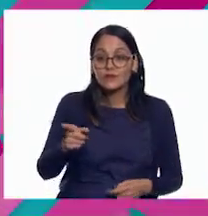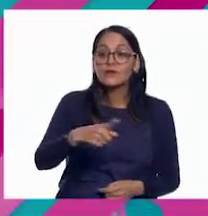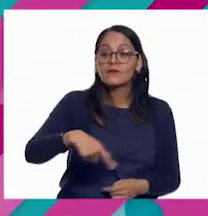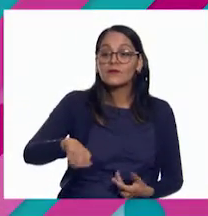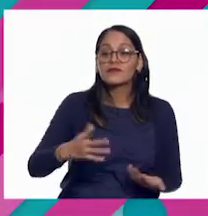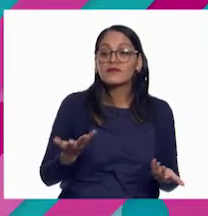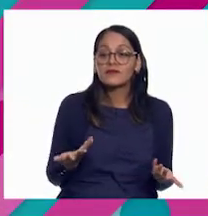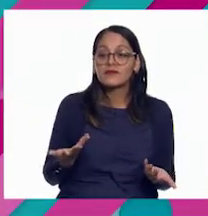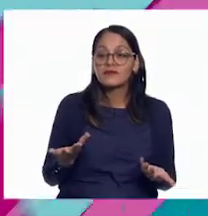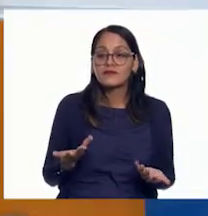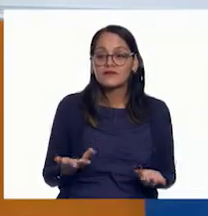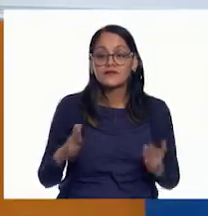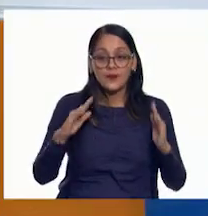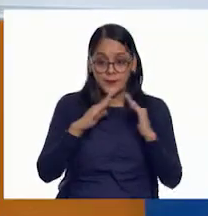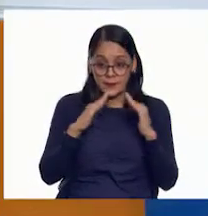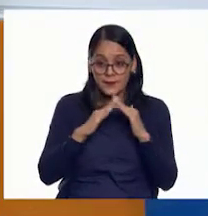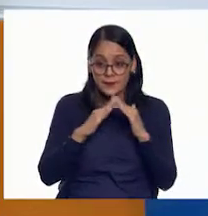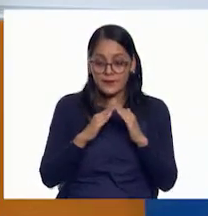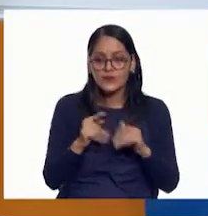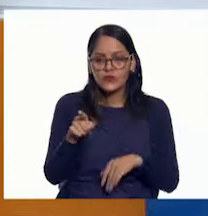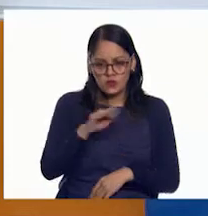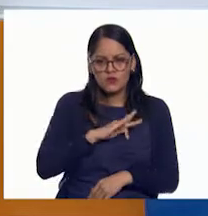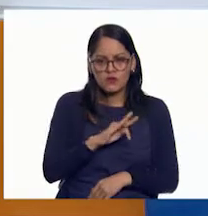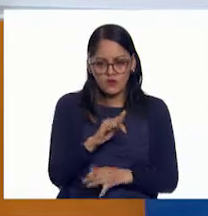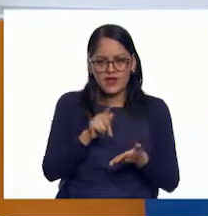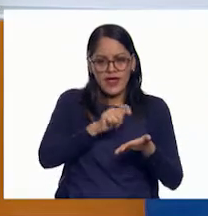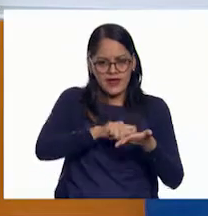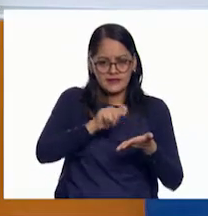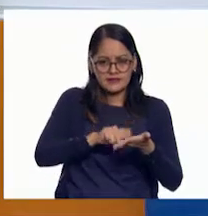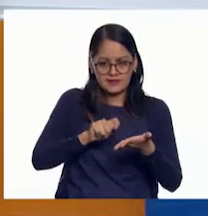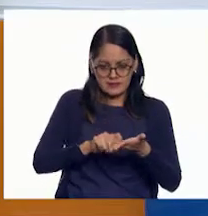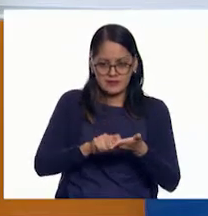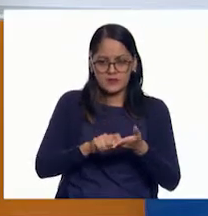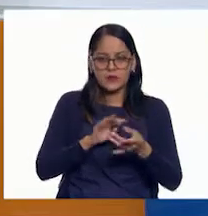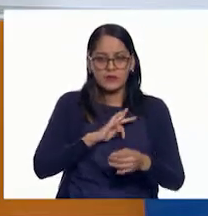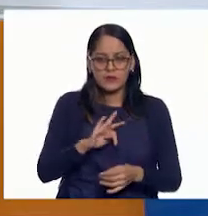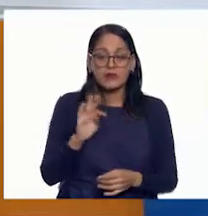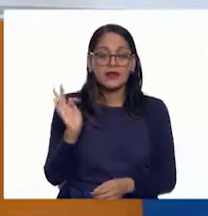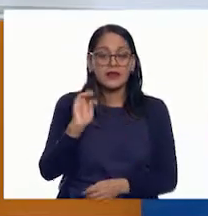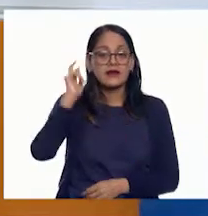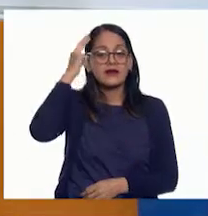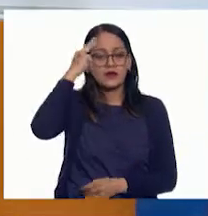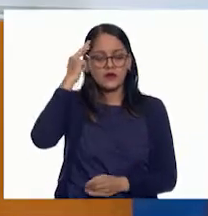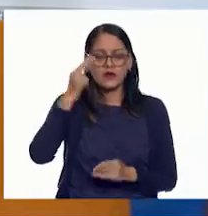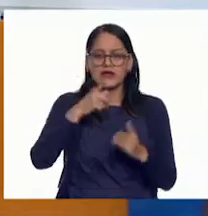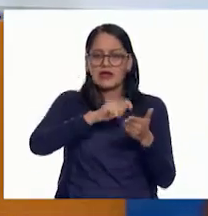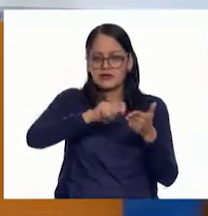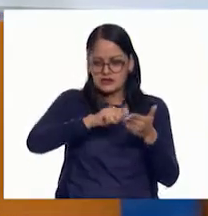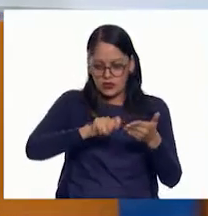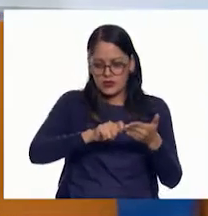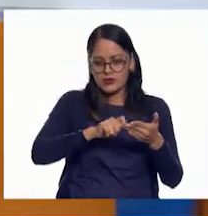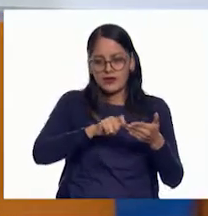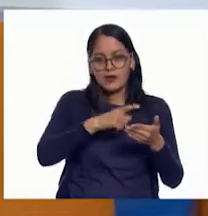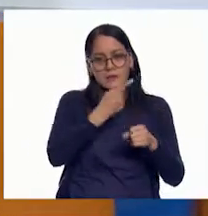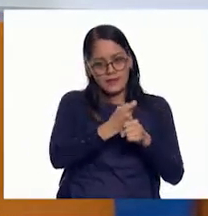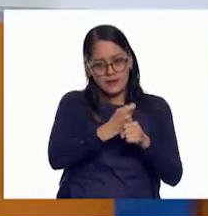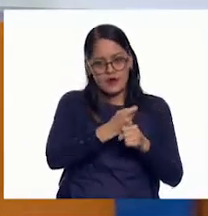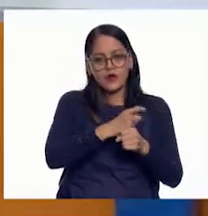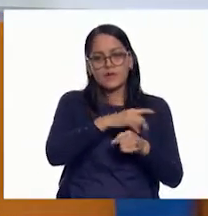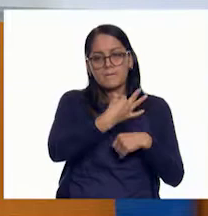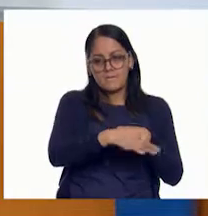ustedes en casa pueden empezar a escribir. Recuerden que puede ser un borrador, 2 borradores, los que